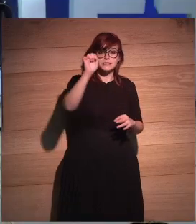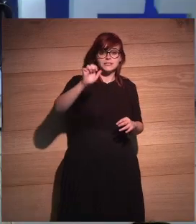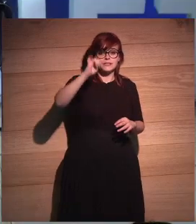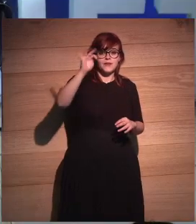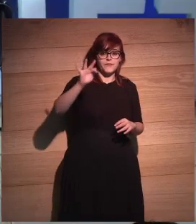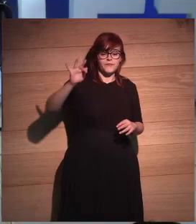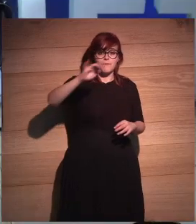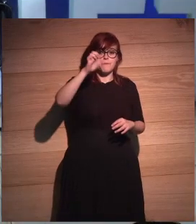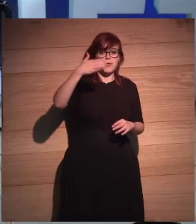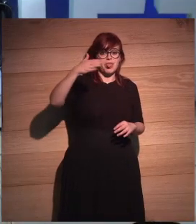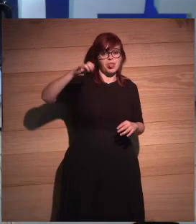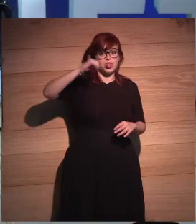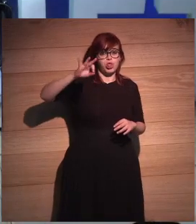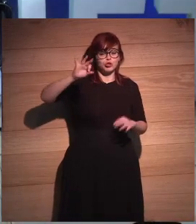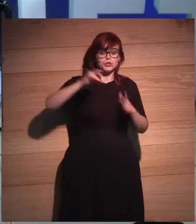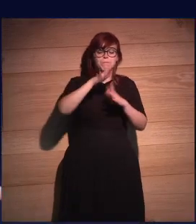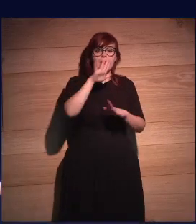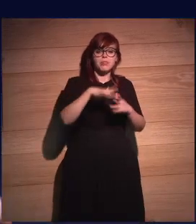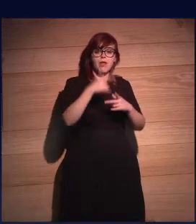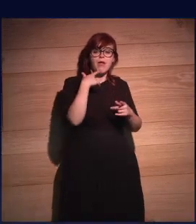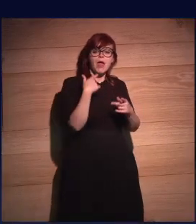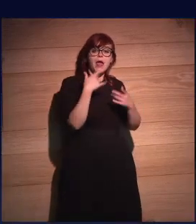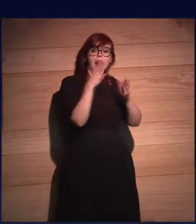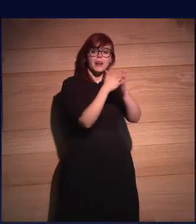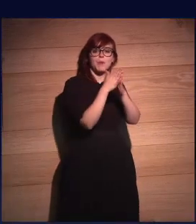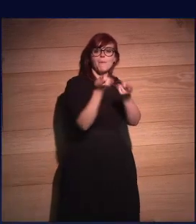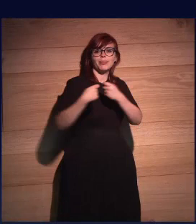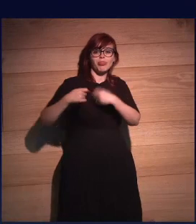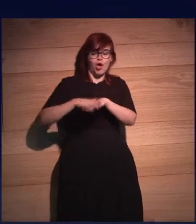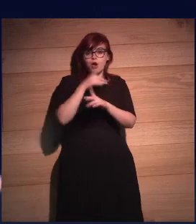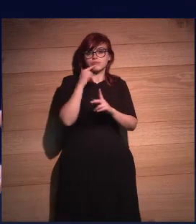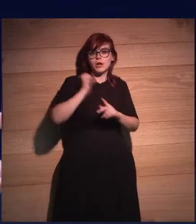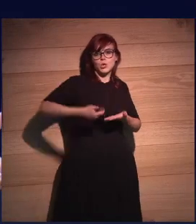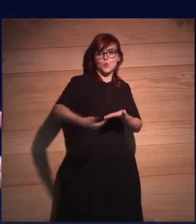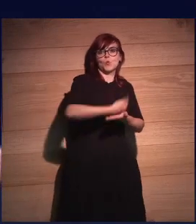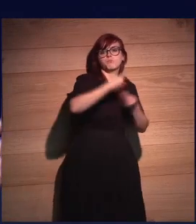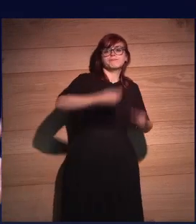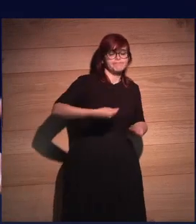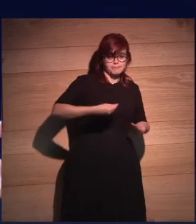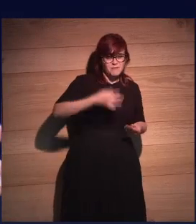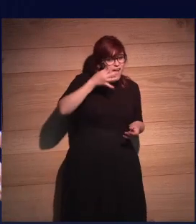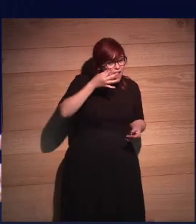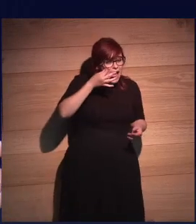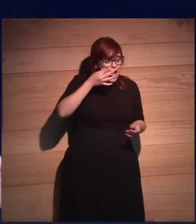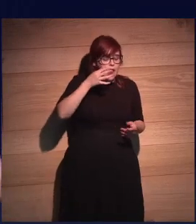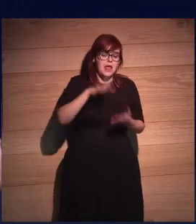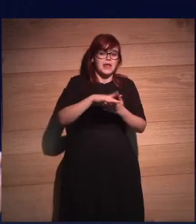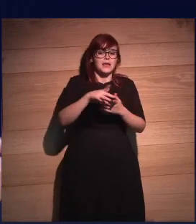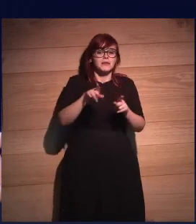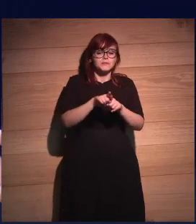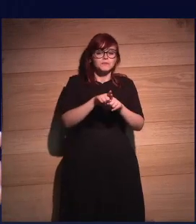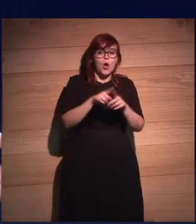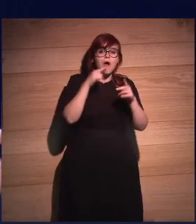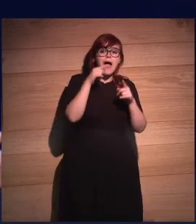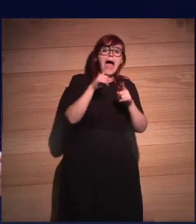se ha convertido en el hombre más rico del mundo vendiendo libros por Internet, cuando el negocio chipend de Amazon claramente se llama